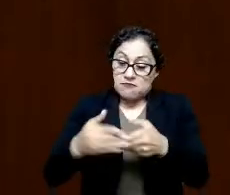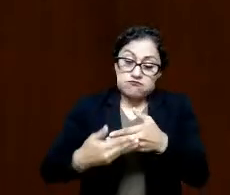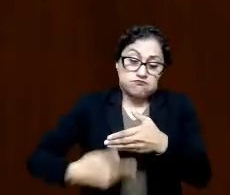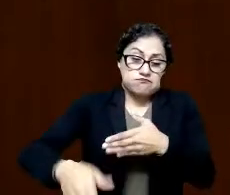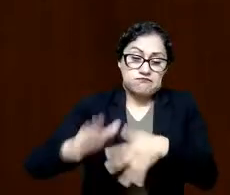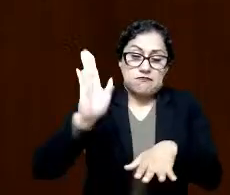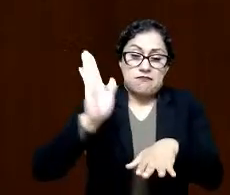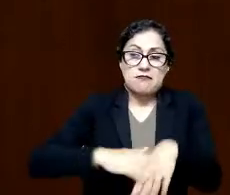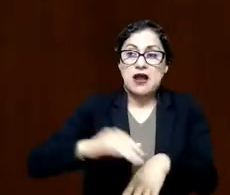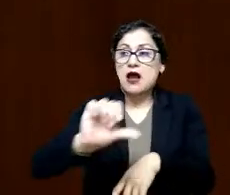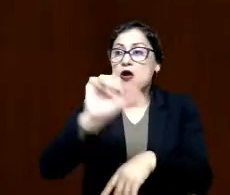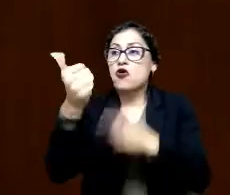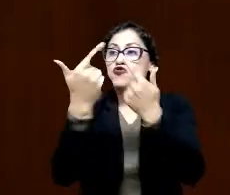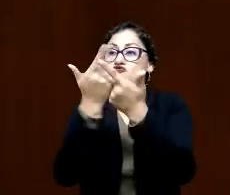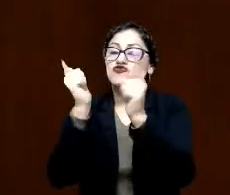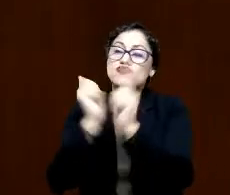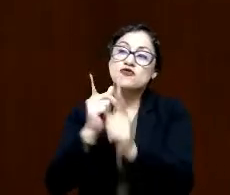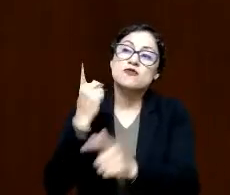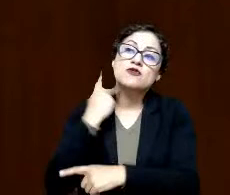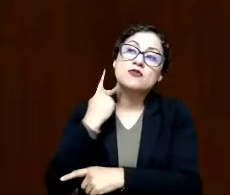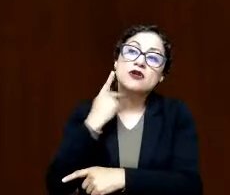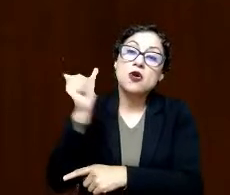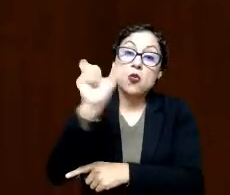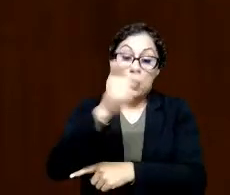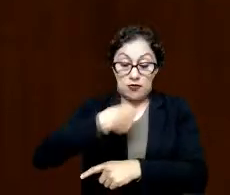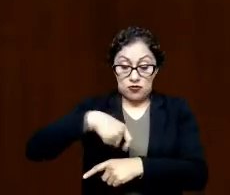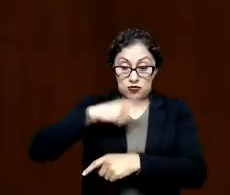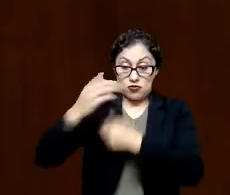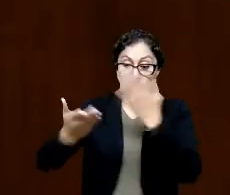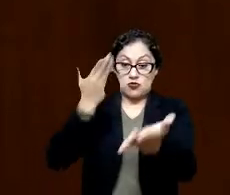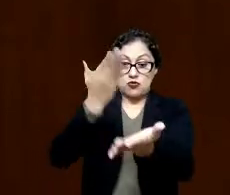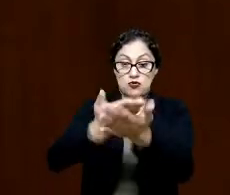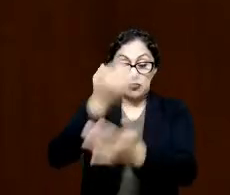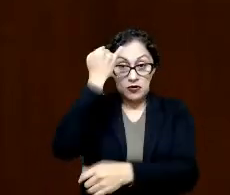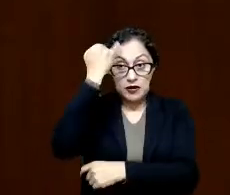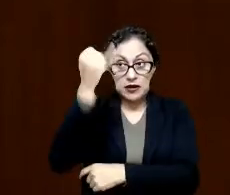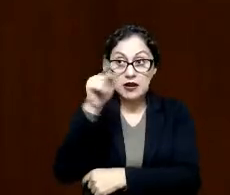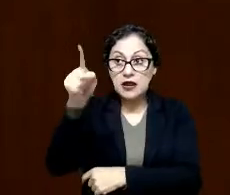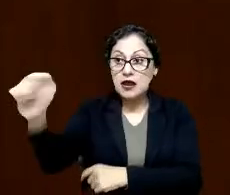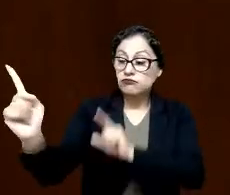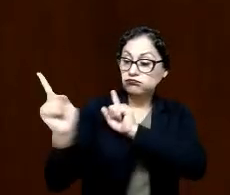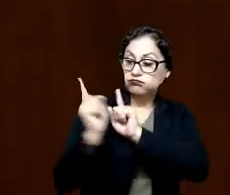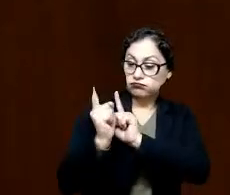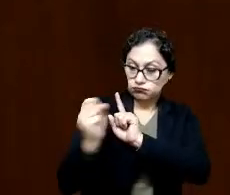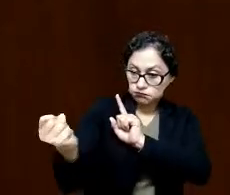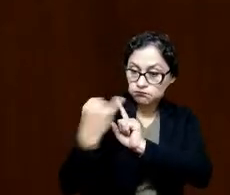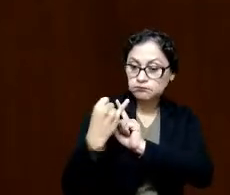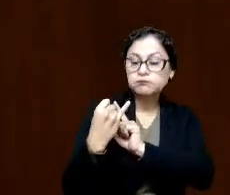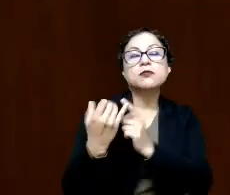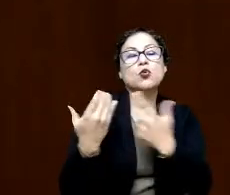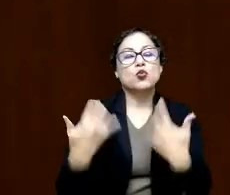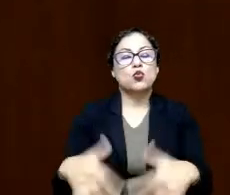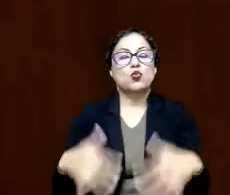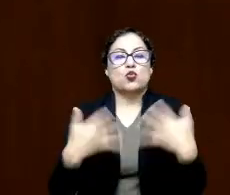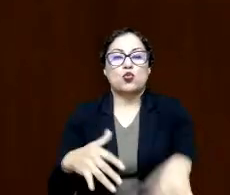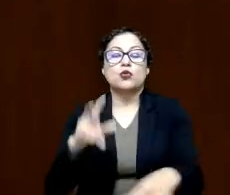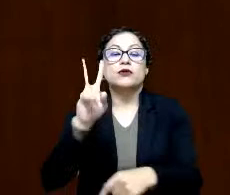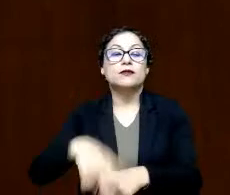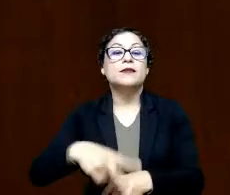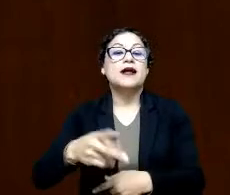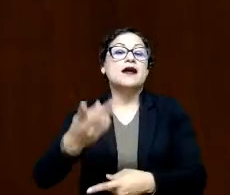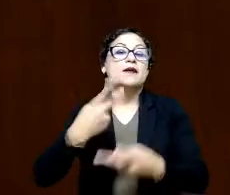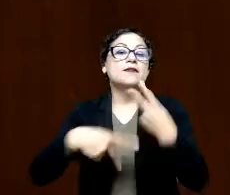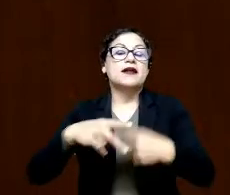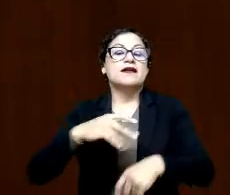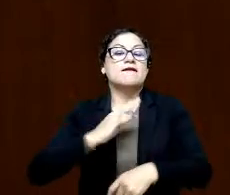de otras bancadas que se nos acercaron cuando presentamos esta iniciativa y nos decían que estaban a favor de esto, celebrar también que haya